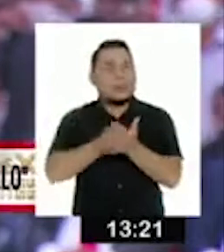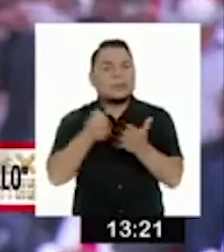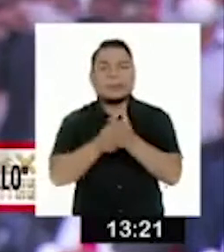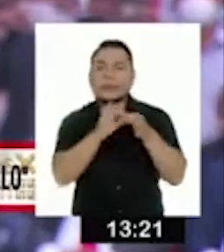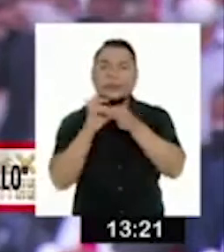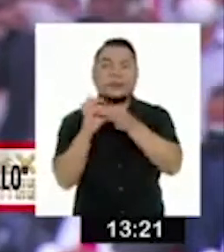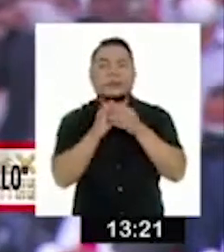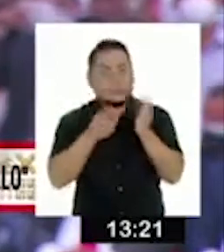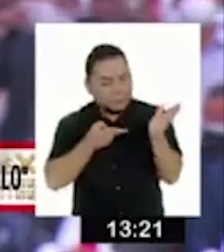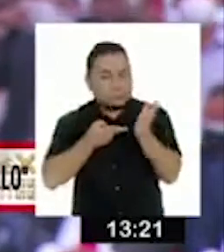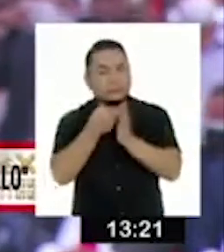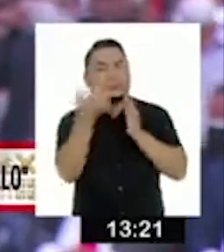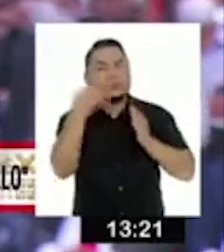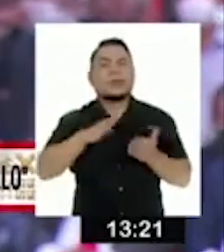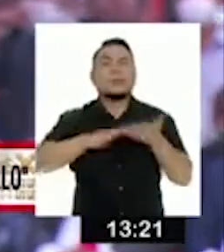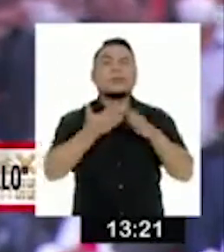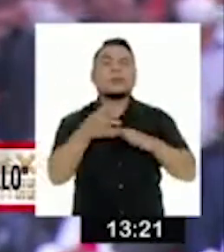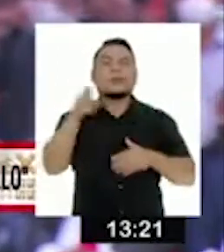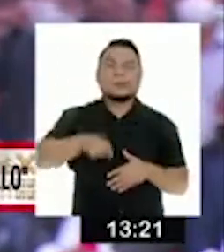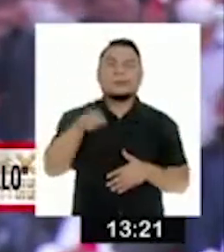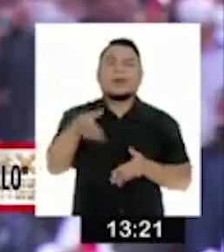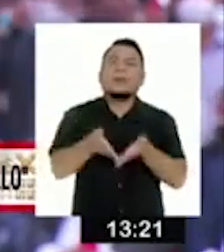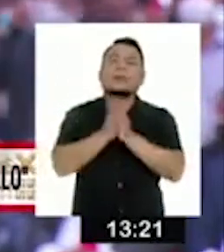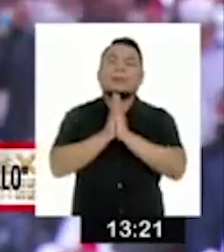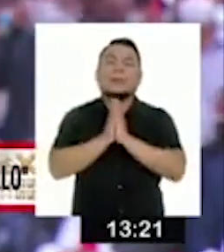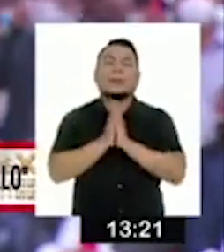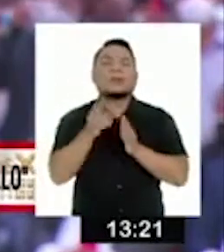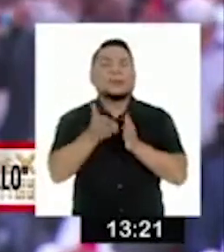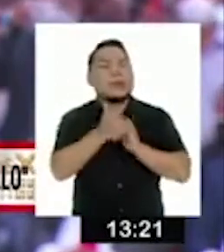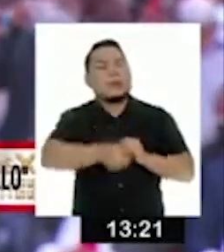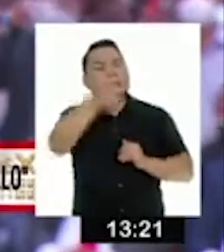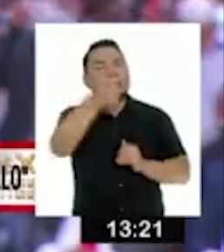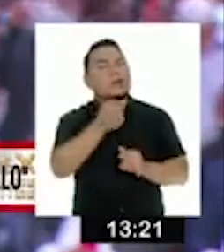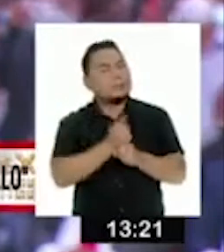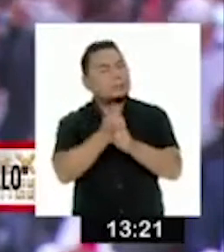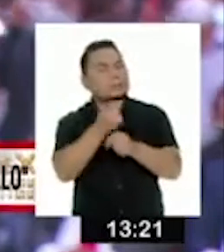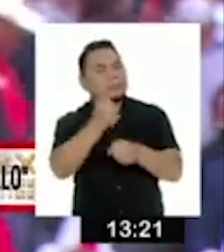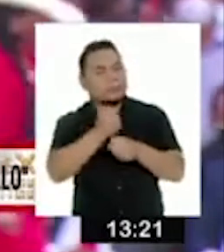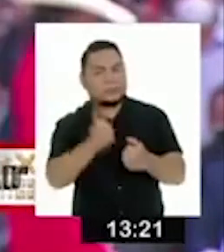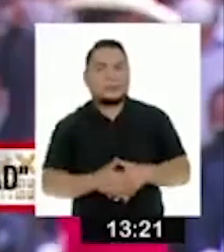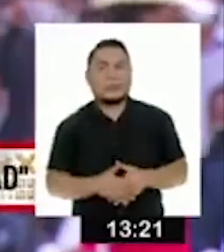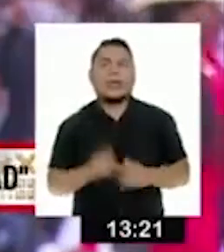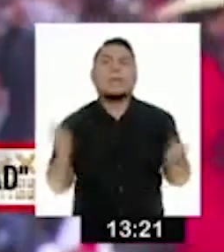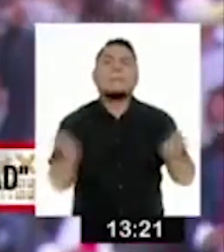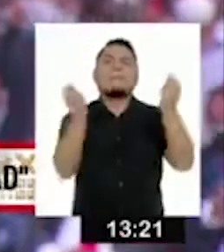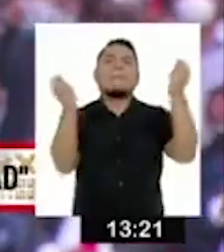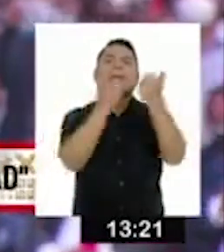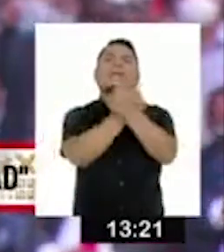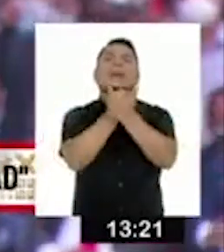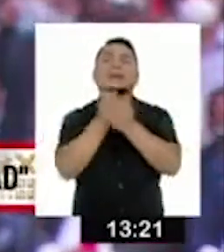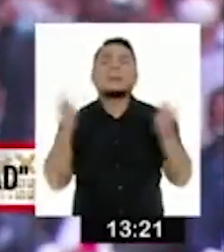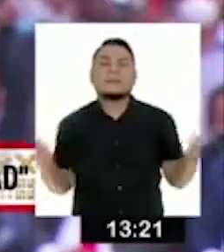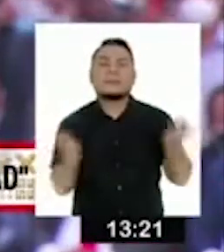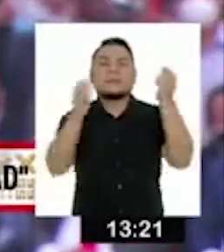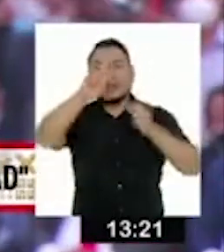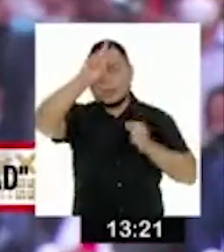y con la lealtad que siempre el pueblo ha pedido confianza en sus autoridades. ¡Viva Ayacucho! ¡Viva el